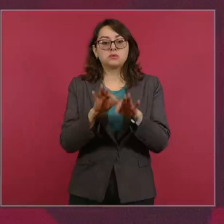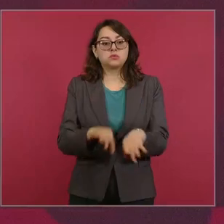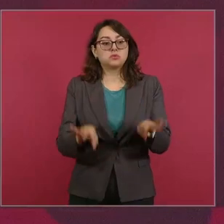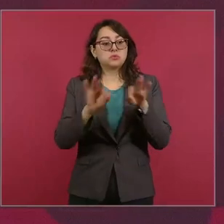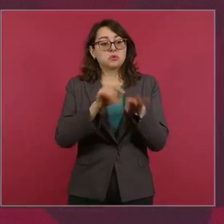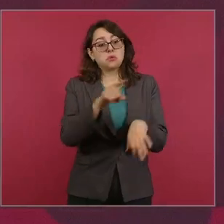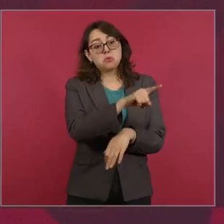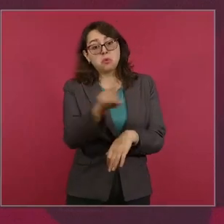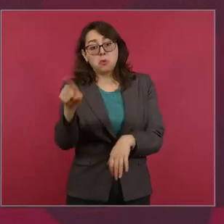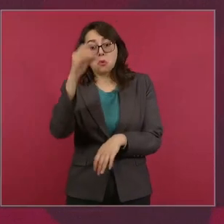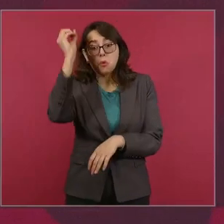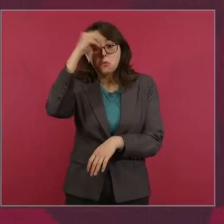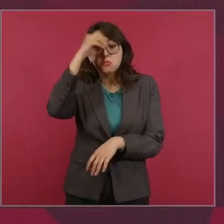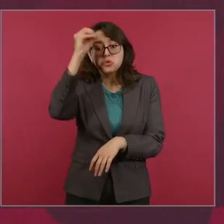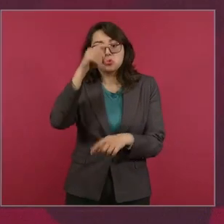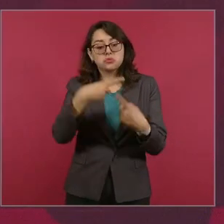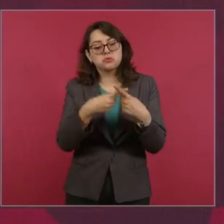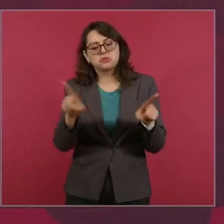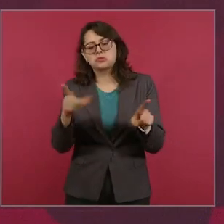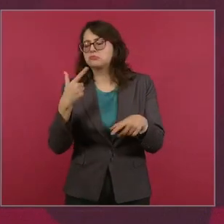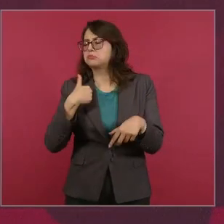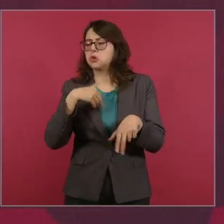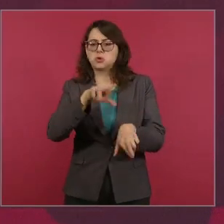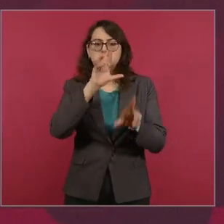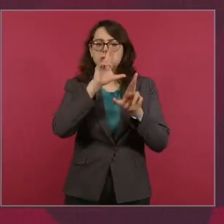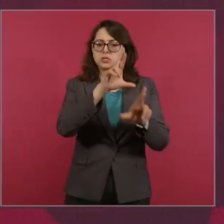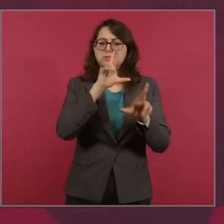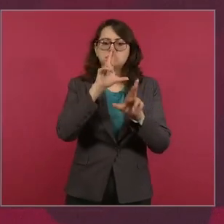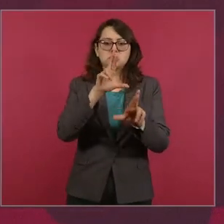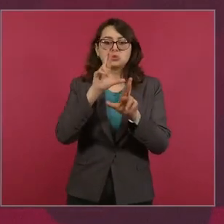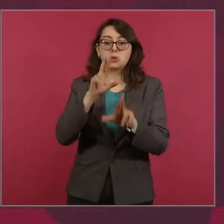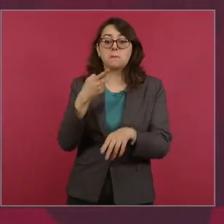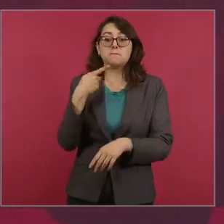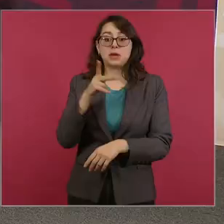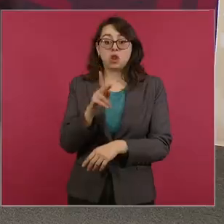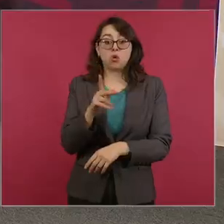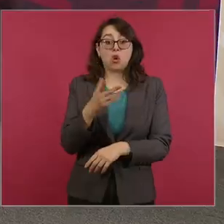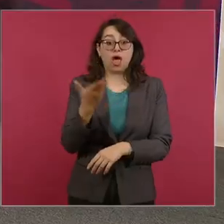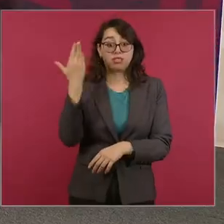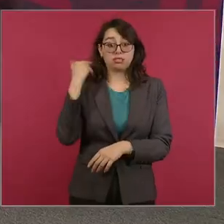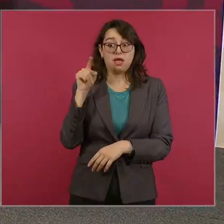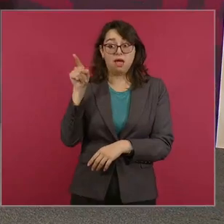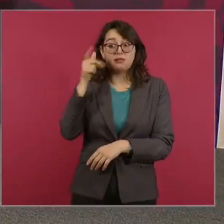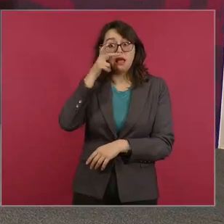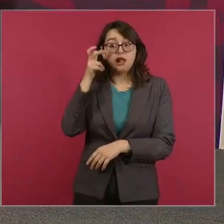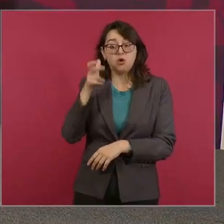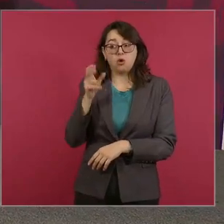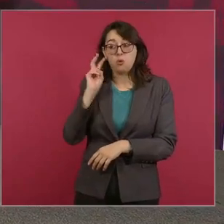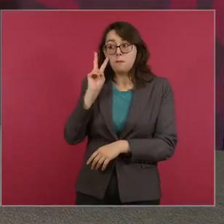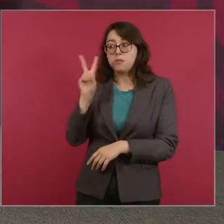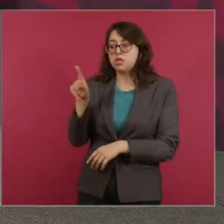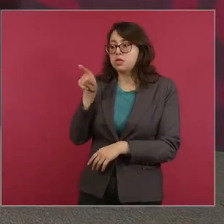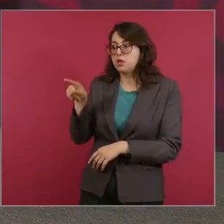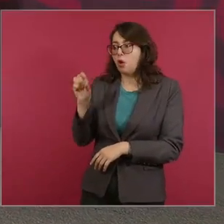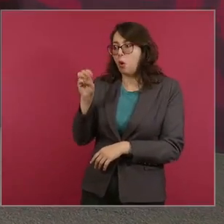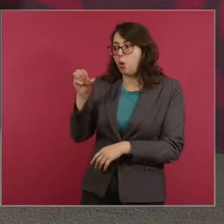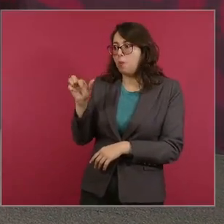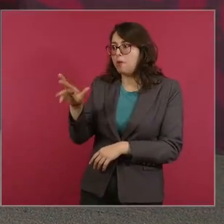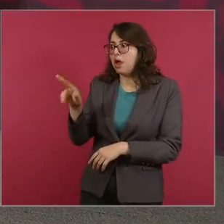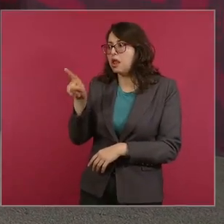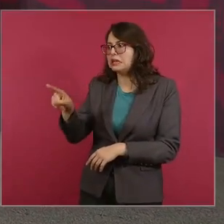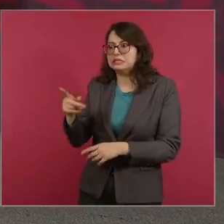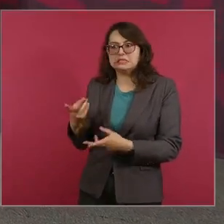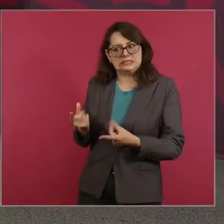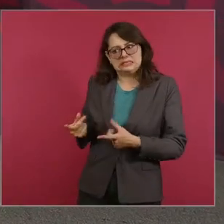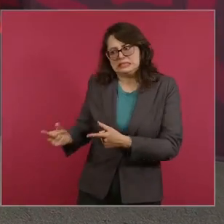se me preguntan ¿por qué? desde eso desde ese momento yo dije este